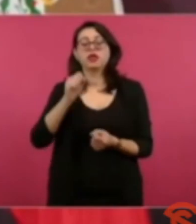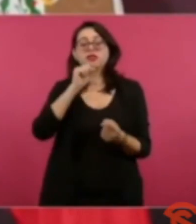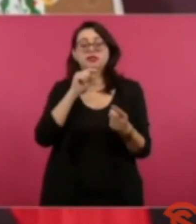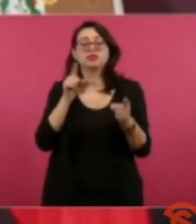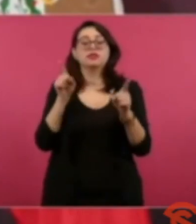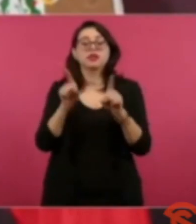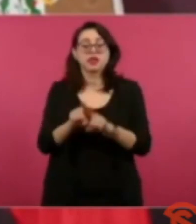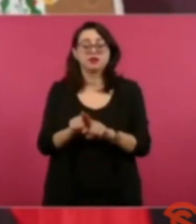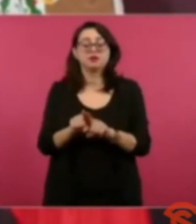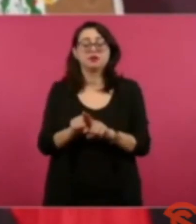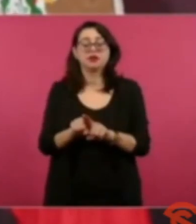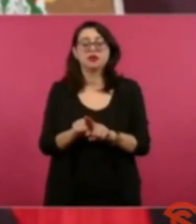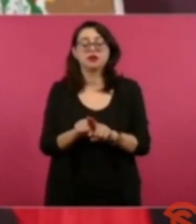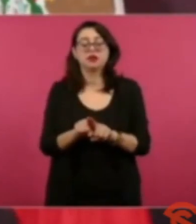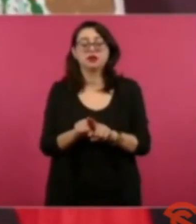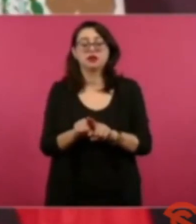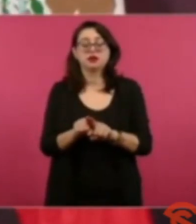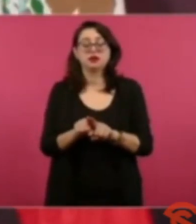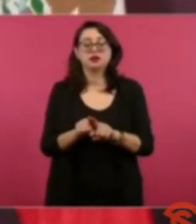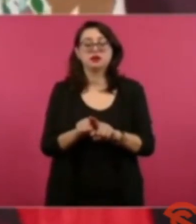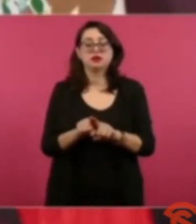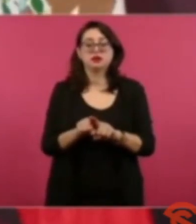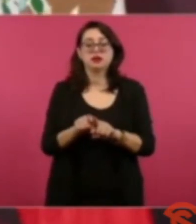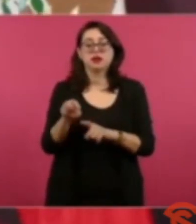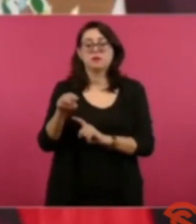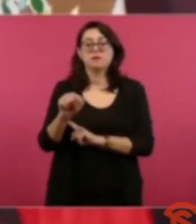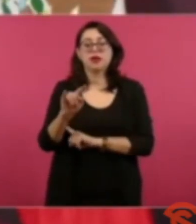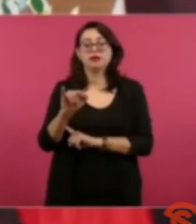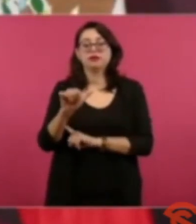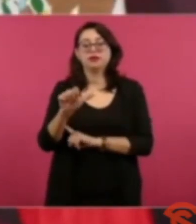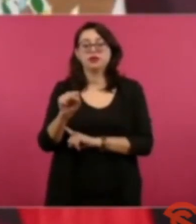Vamos a estar en Matías Romero.